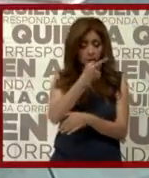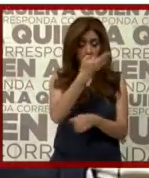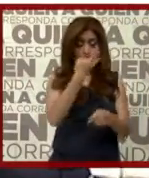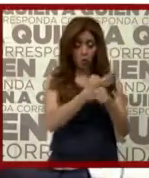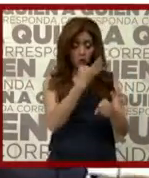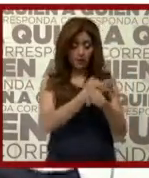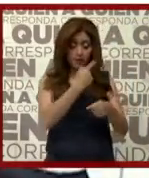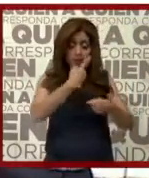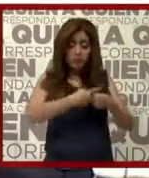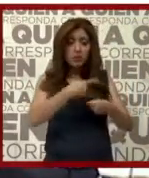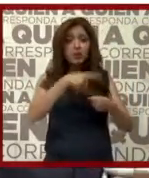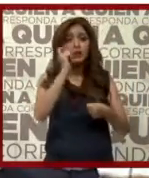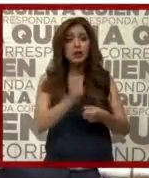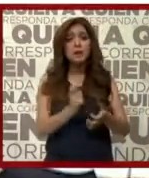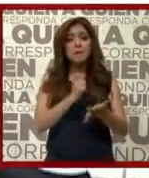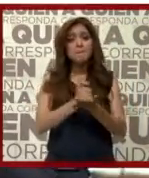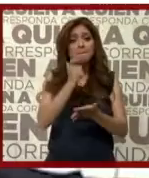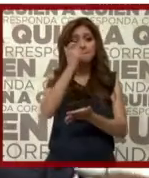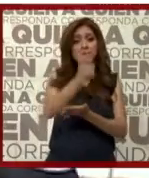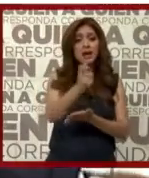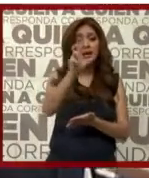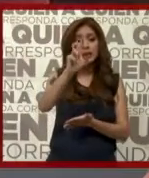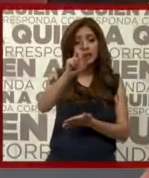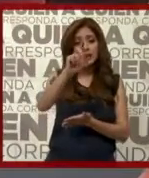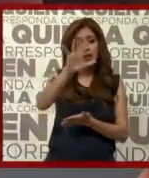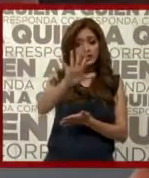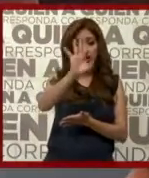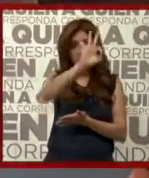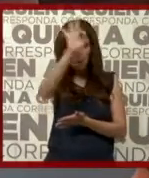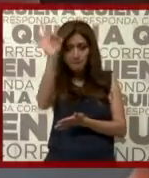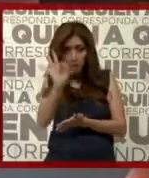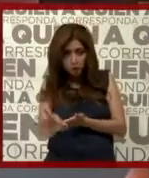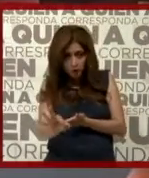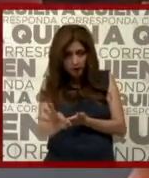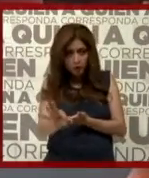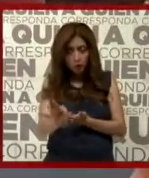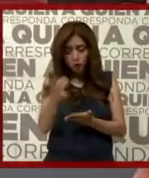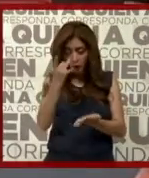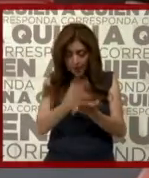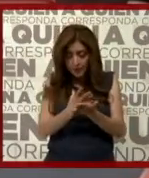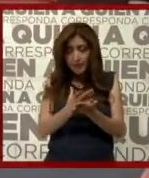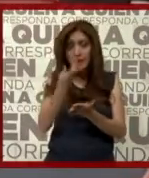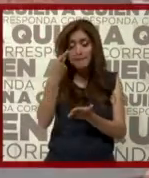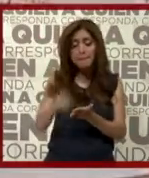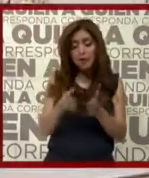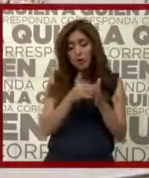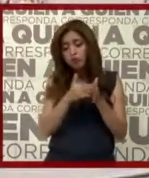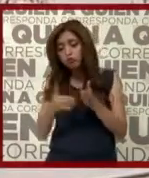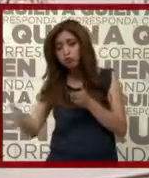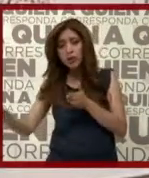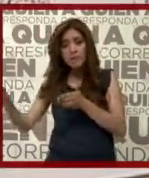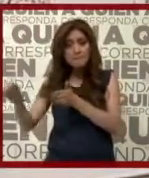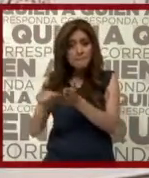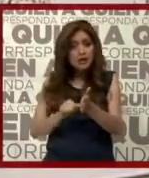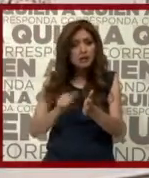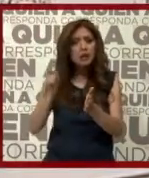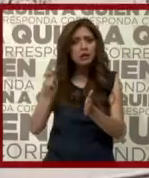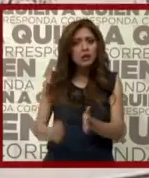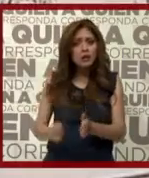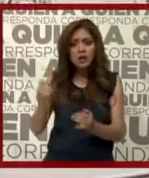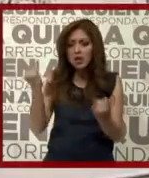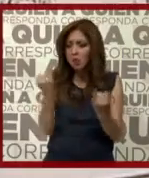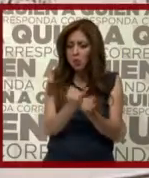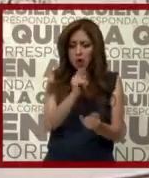informado que solo le darían el 35% de la pensión que le correspondía por ley. Pero pasados algunos meses, se enteró que otras personas con los